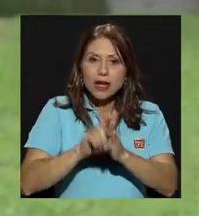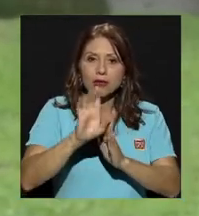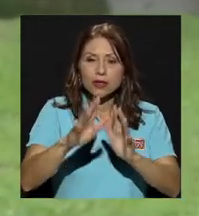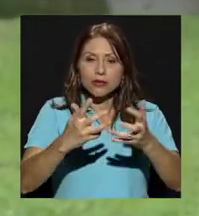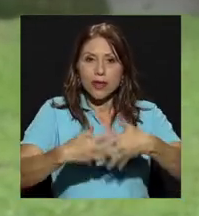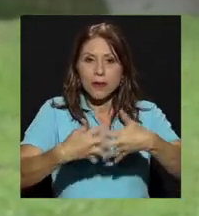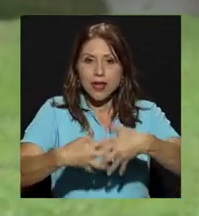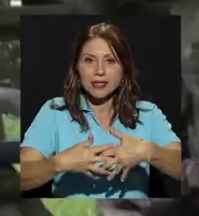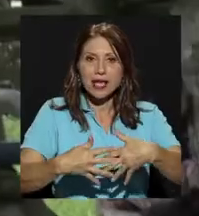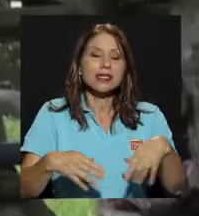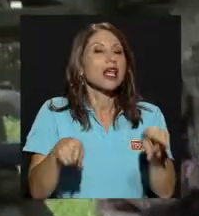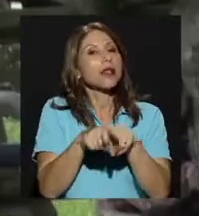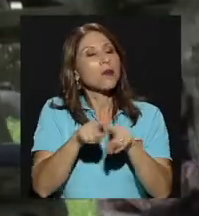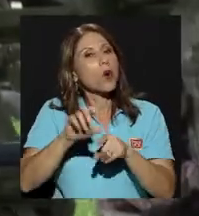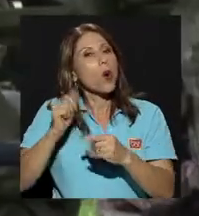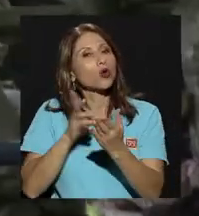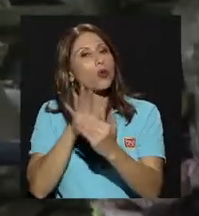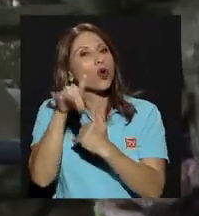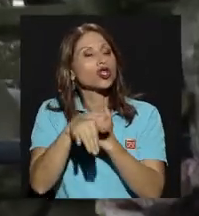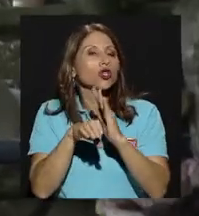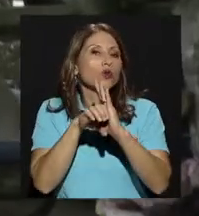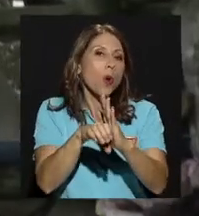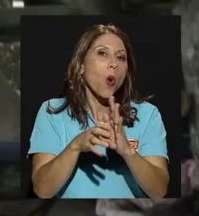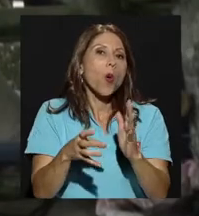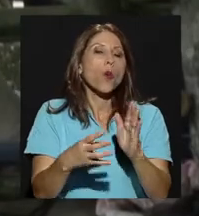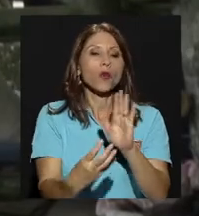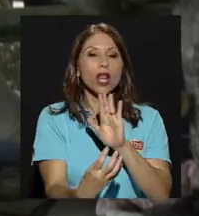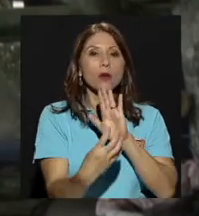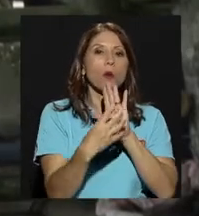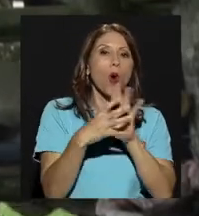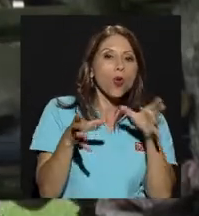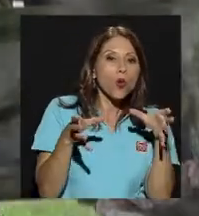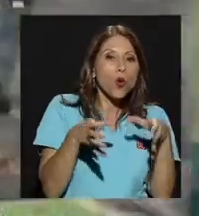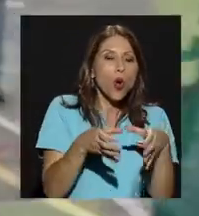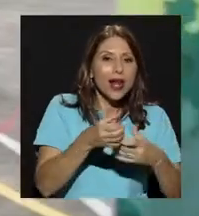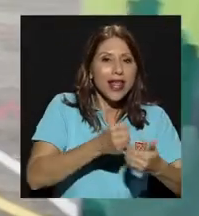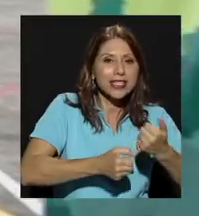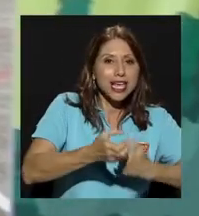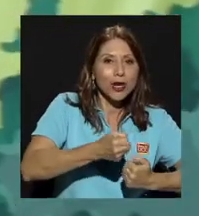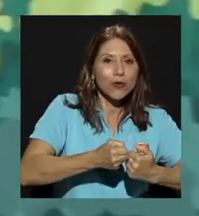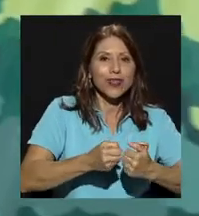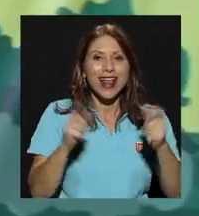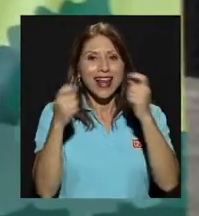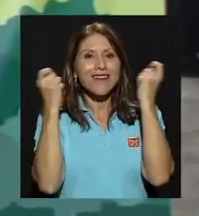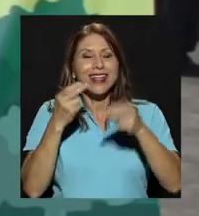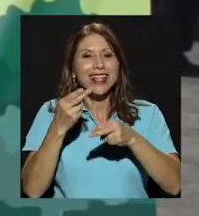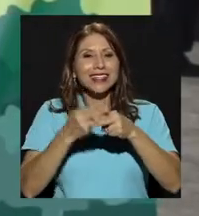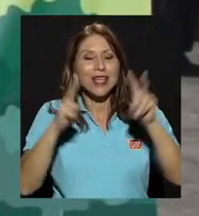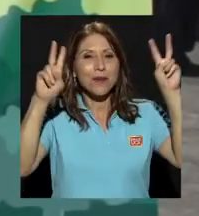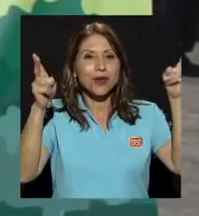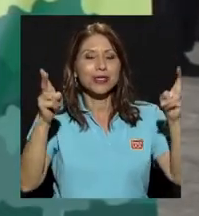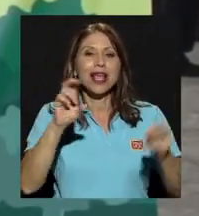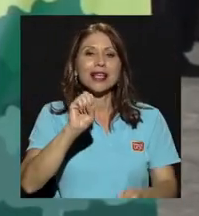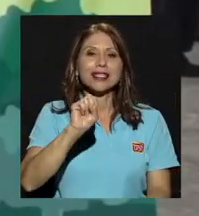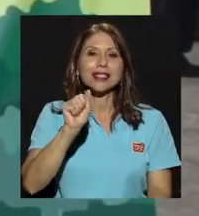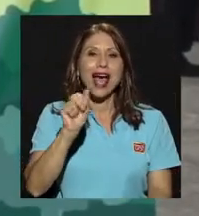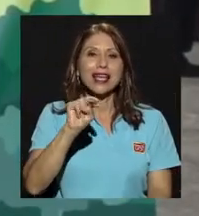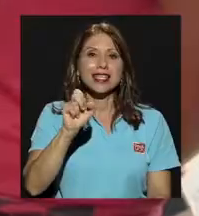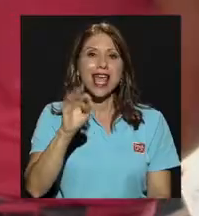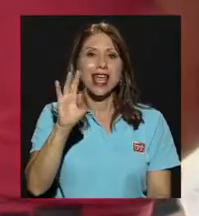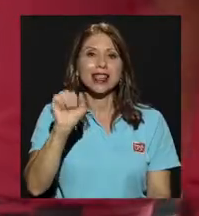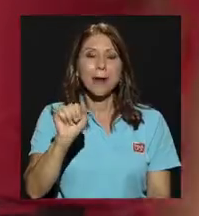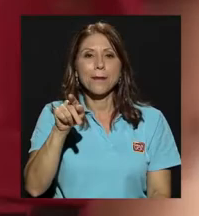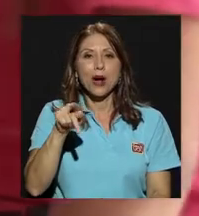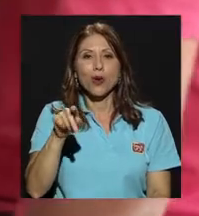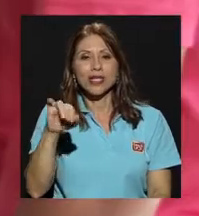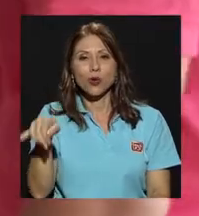desarrollar sus empresas. Otros proyectos como el módulo lechero. La feria se llamó Saña Tapaguasajusca,